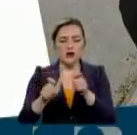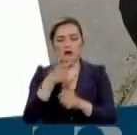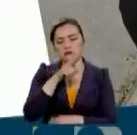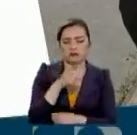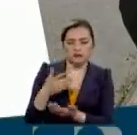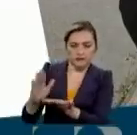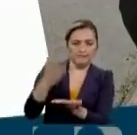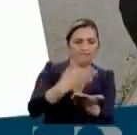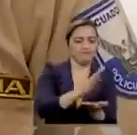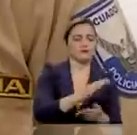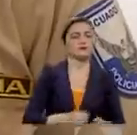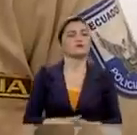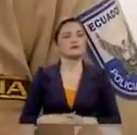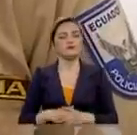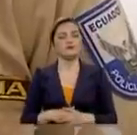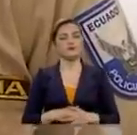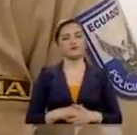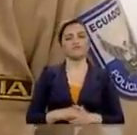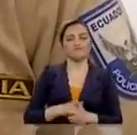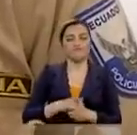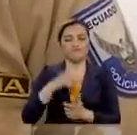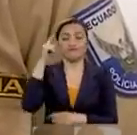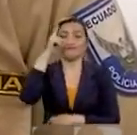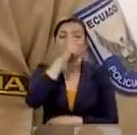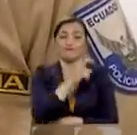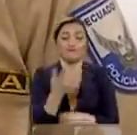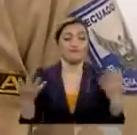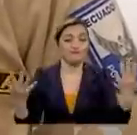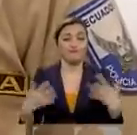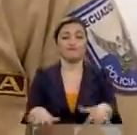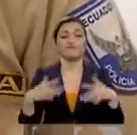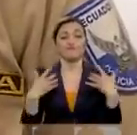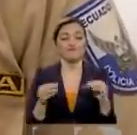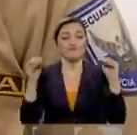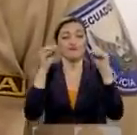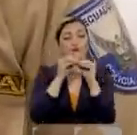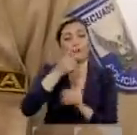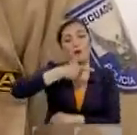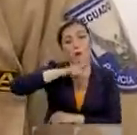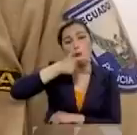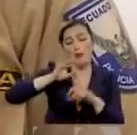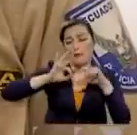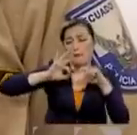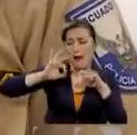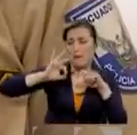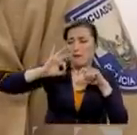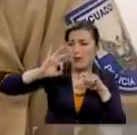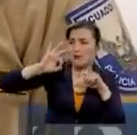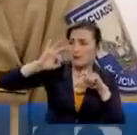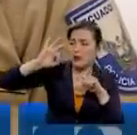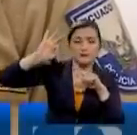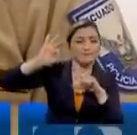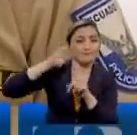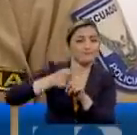de espacios públicos. Este es un tema crítico para la ciudad. Cada vez aumentan los índices de libadores durante estos meses que